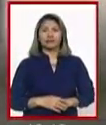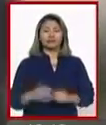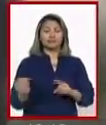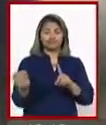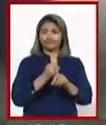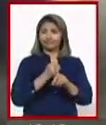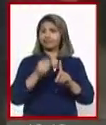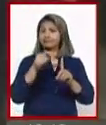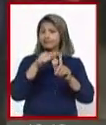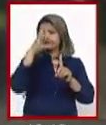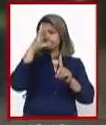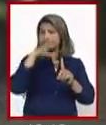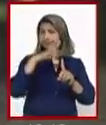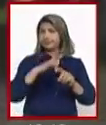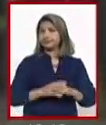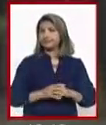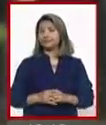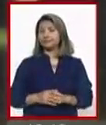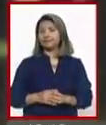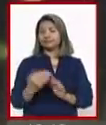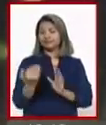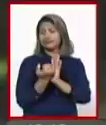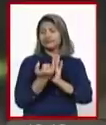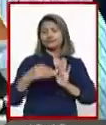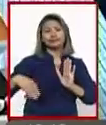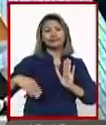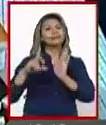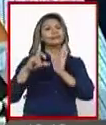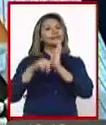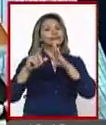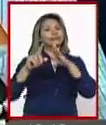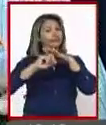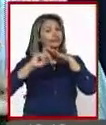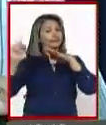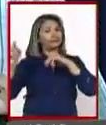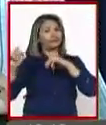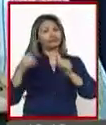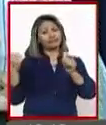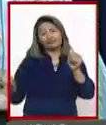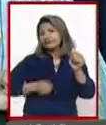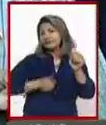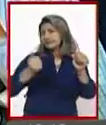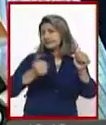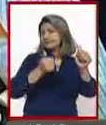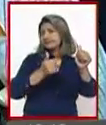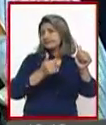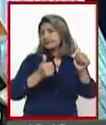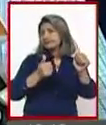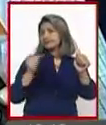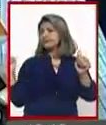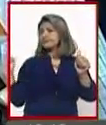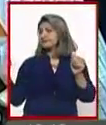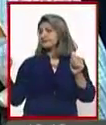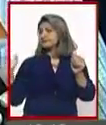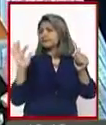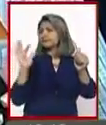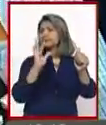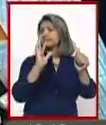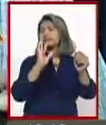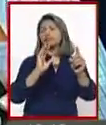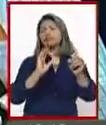golpean a este ciudadano que no se identifica. Luego huye, es perseguido ya con ayuda de otros